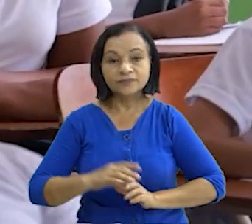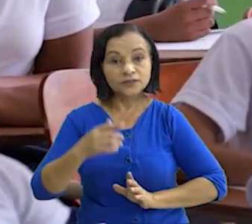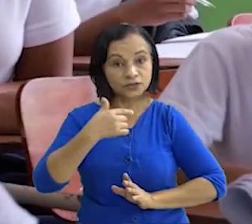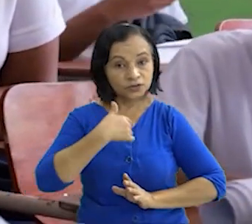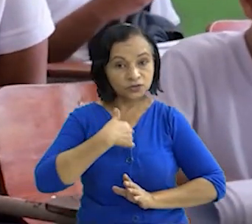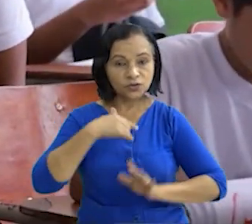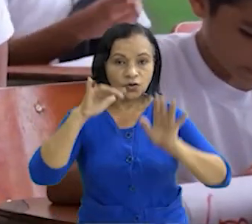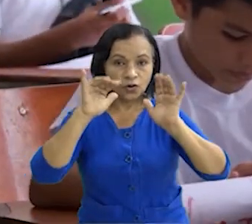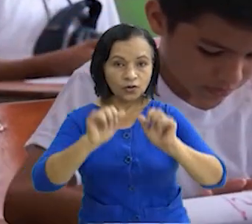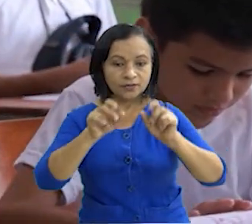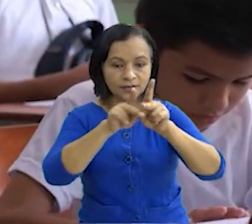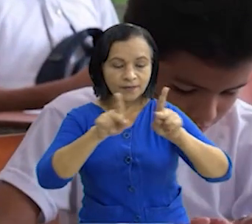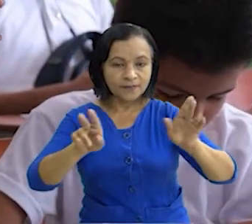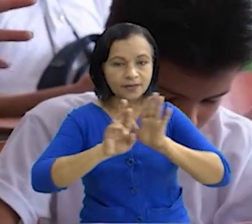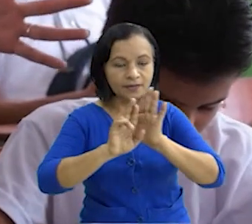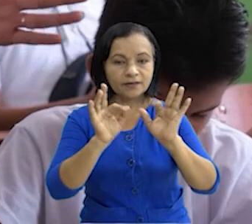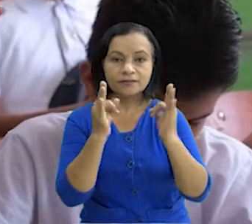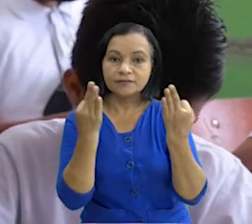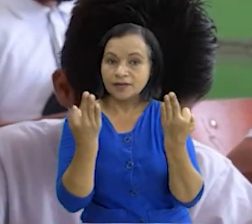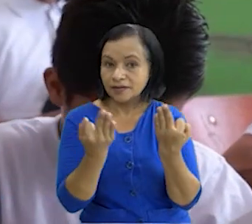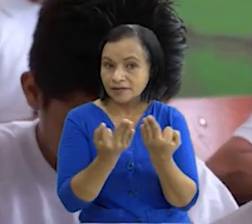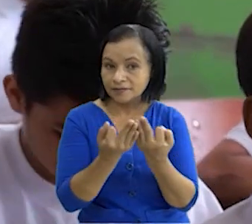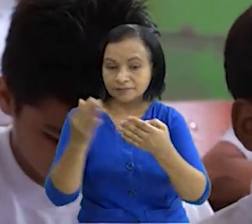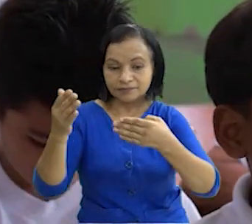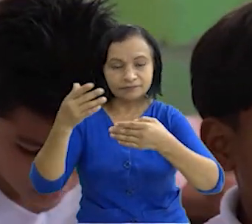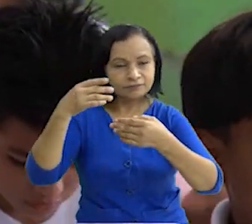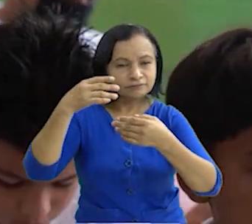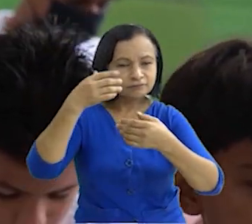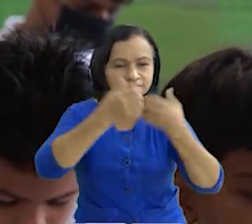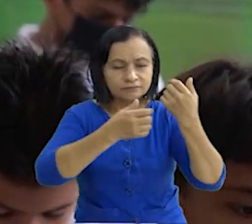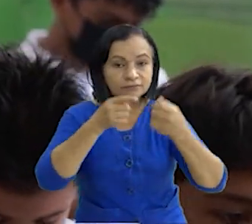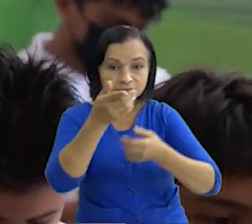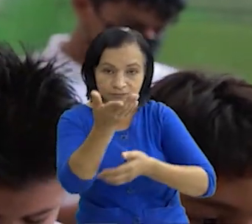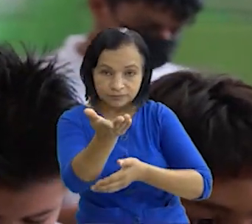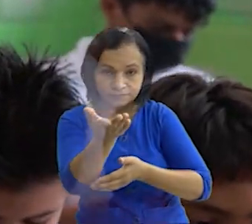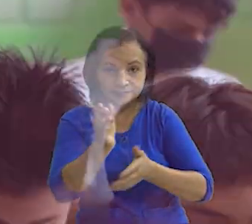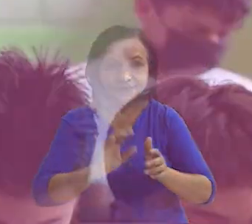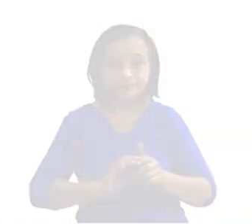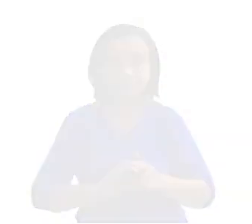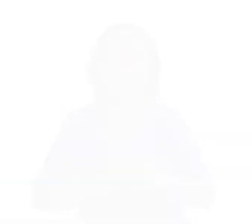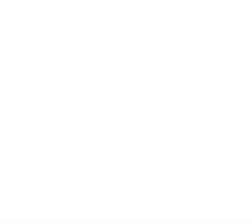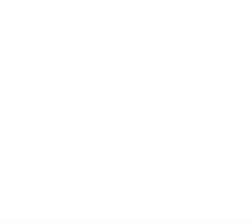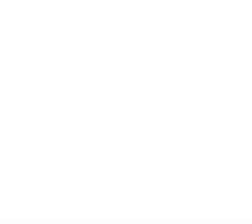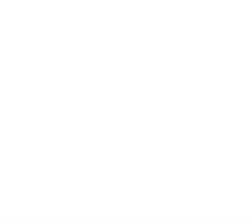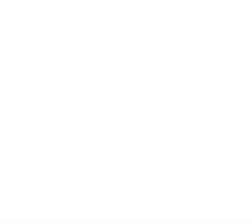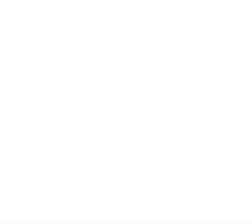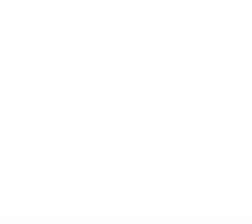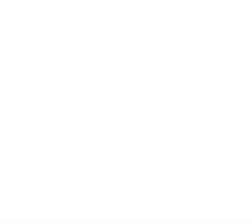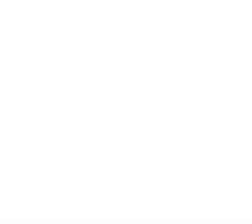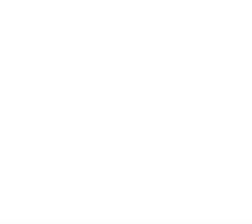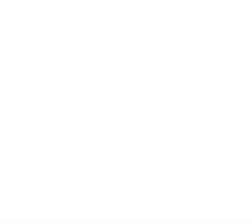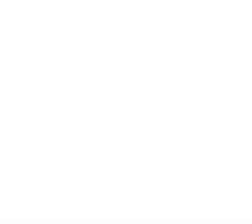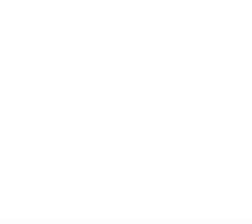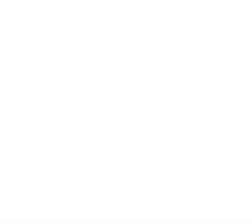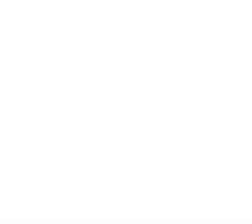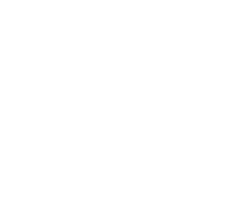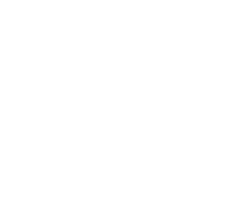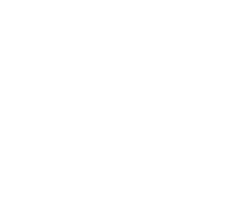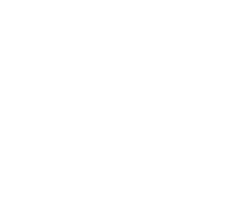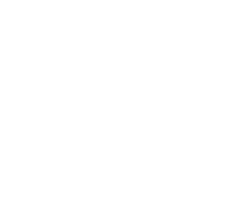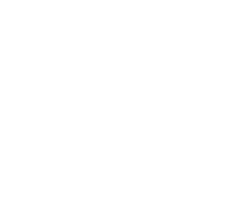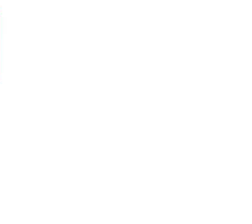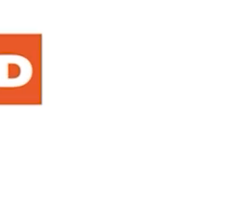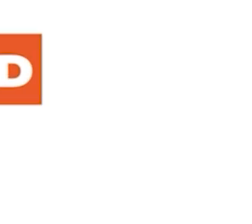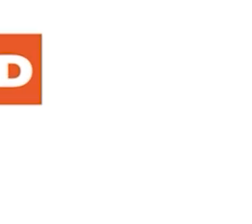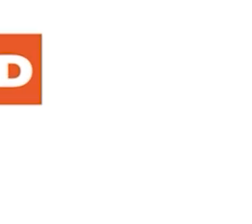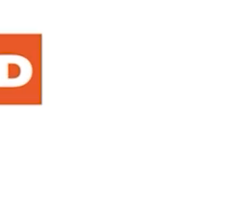También ya actualicé mi plan de respuesta familiar multiamenaza. ¿Y vos? Actualizar nuestro plan de respuesta familiar multiamenazas